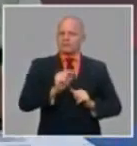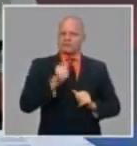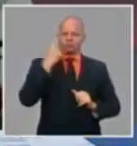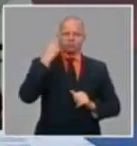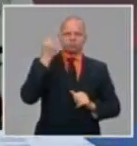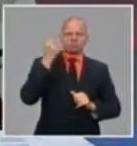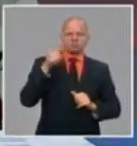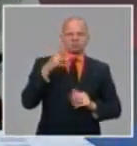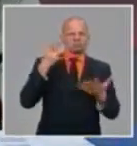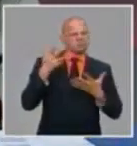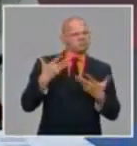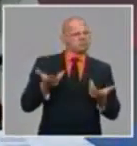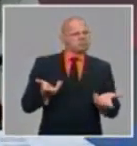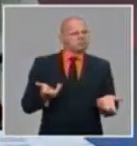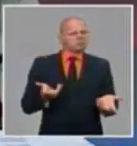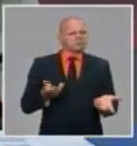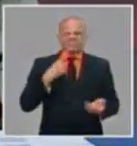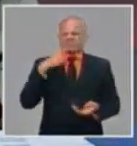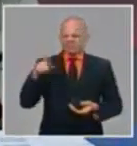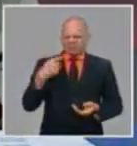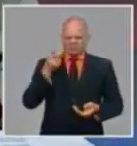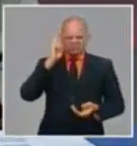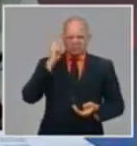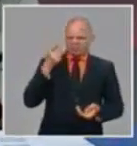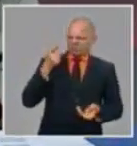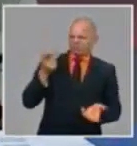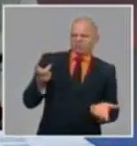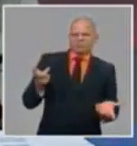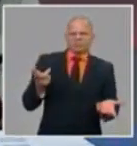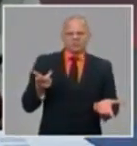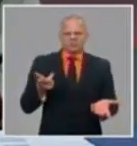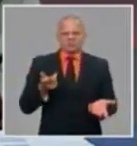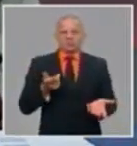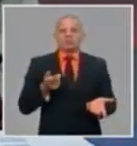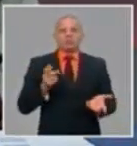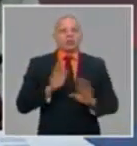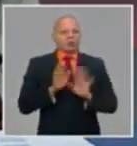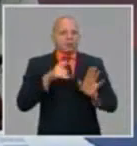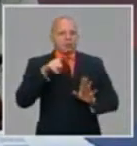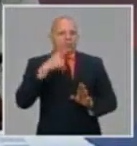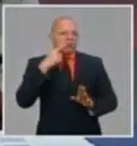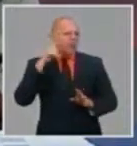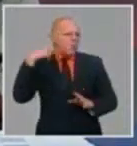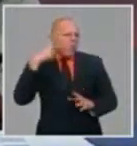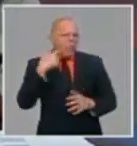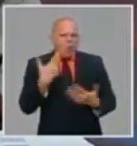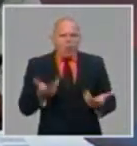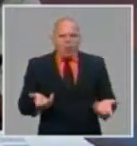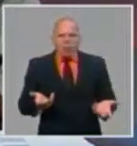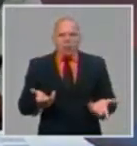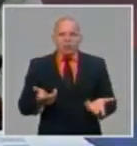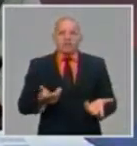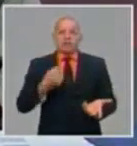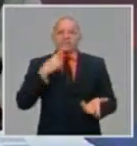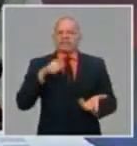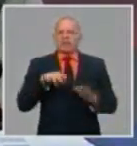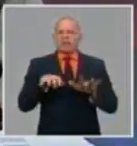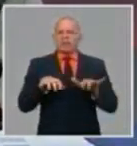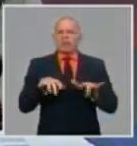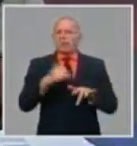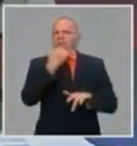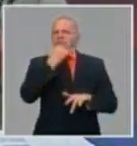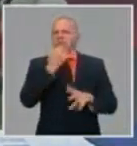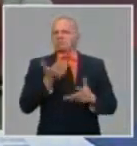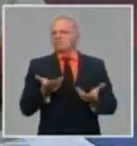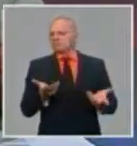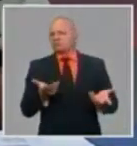lo conocía, este es un loco, es alguien que está enloquecido, ha dicho una locura, ha escrito algo mal,